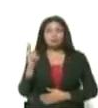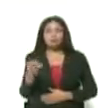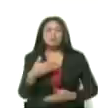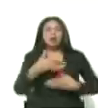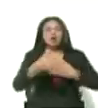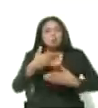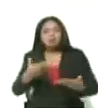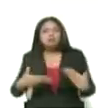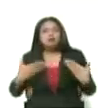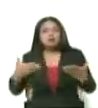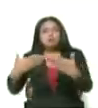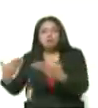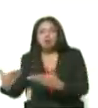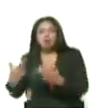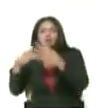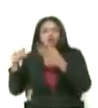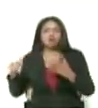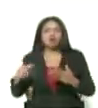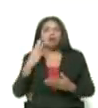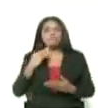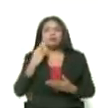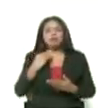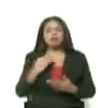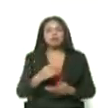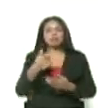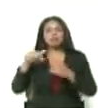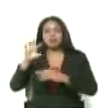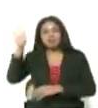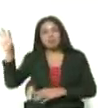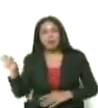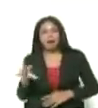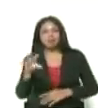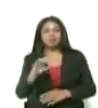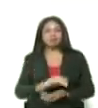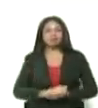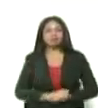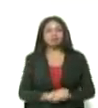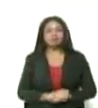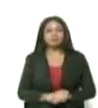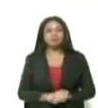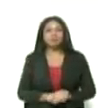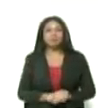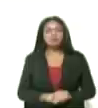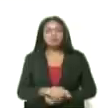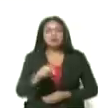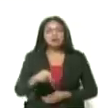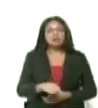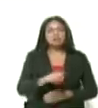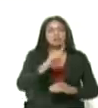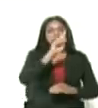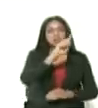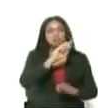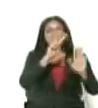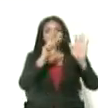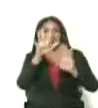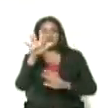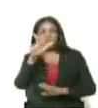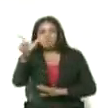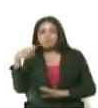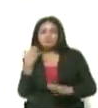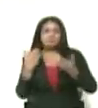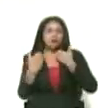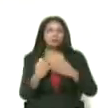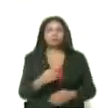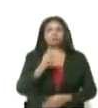compartirlo también con otras experiencias en otros países. De estos 175 casos, 27